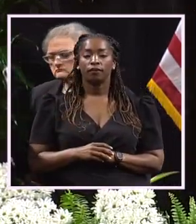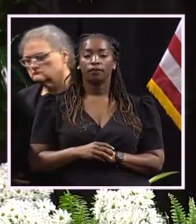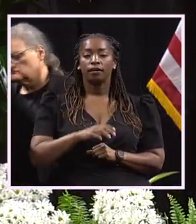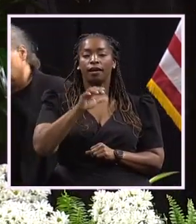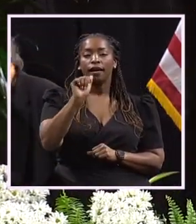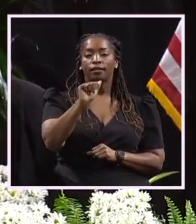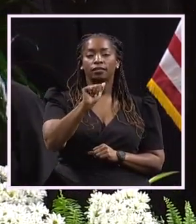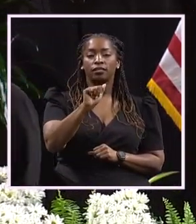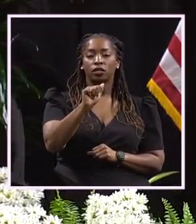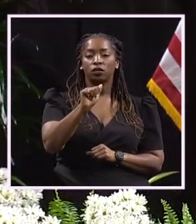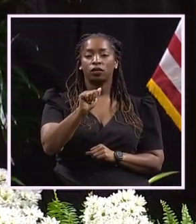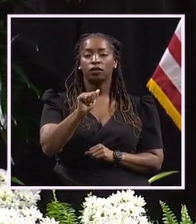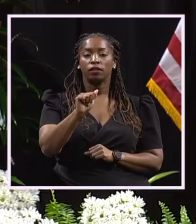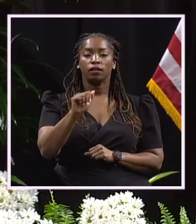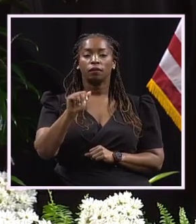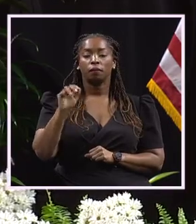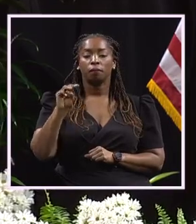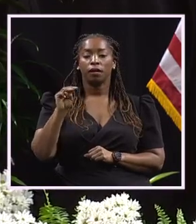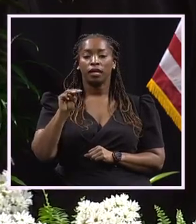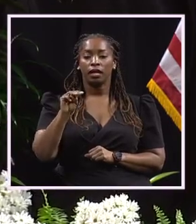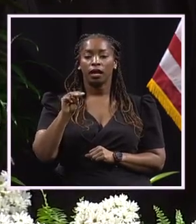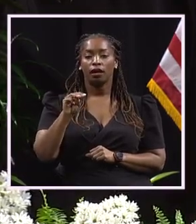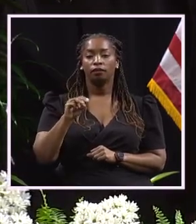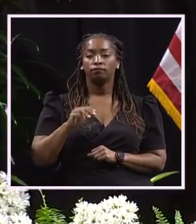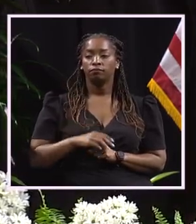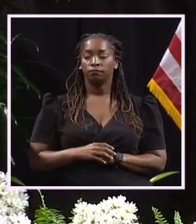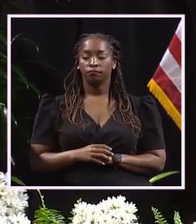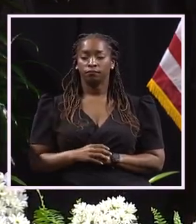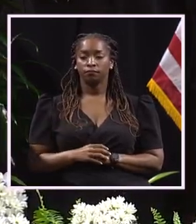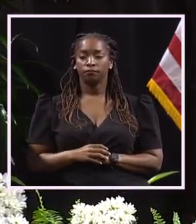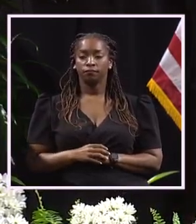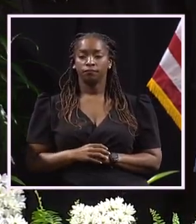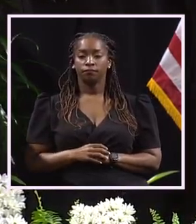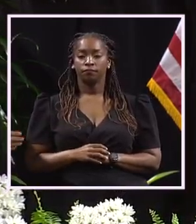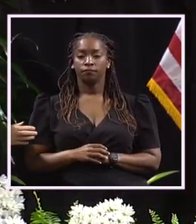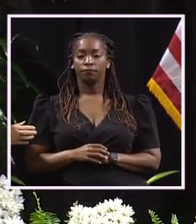Alexandra Maria Adamopoulos, Master of Science,